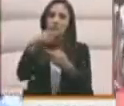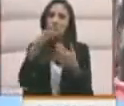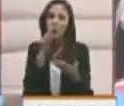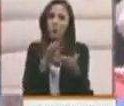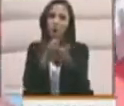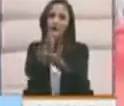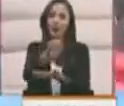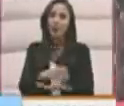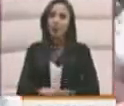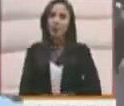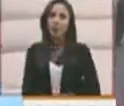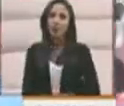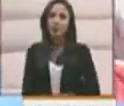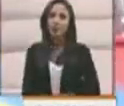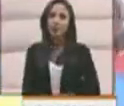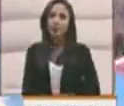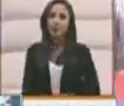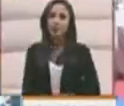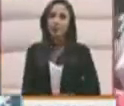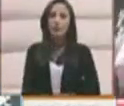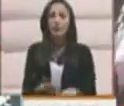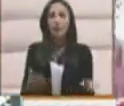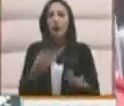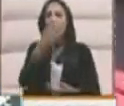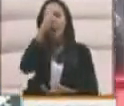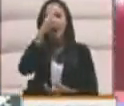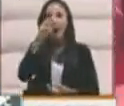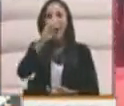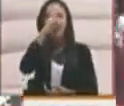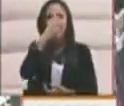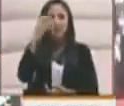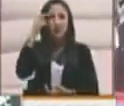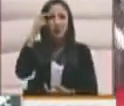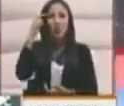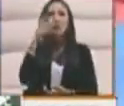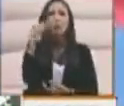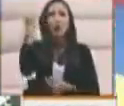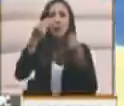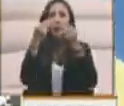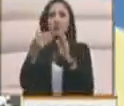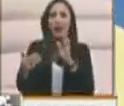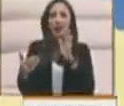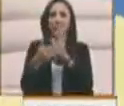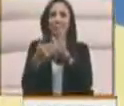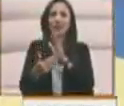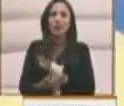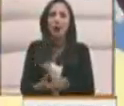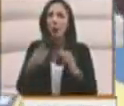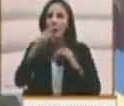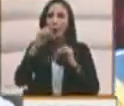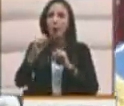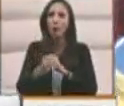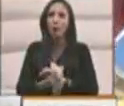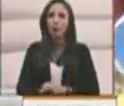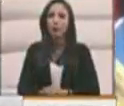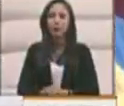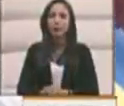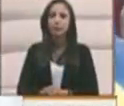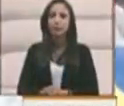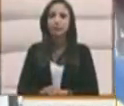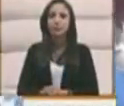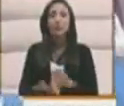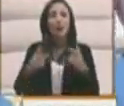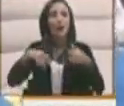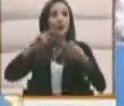revolucionario. Canciller, posición de Venezuela frente a este atentado hacia el presidente Nicolás Maduro. Mira, aquí estamos en